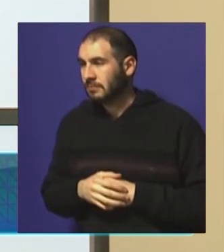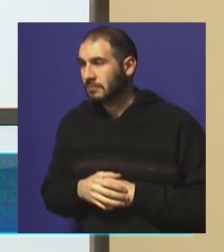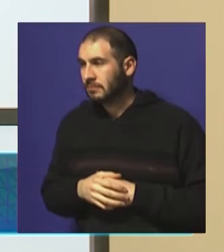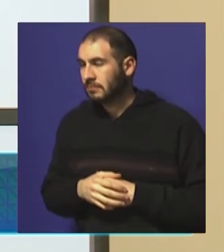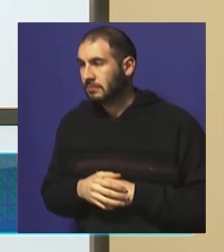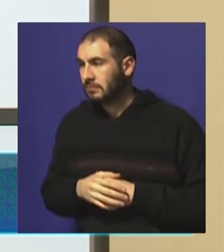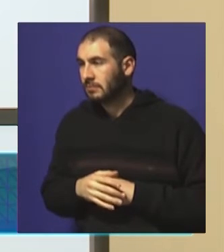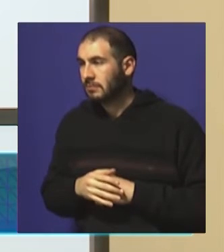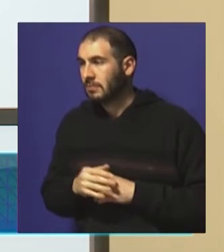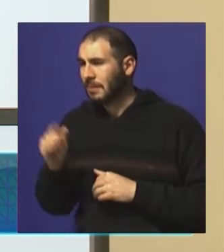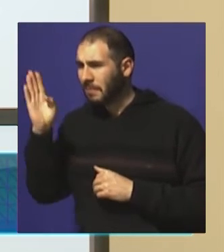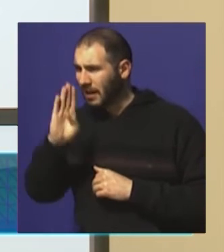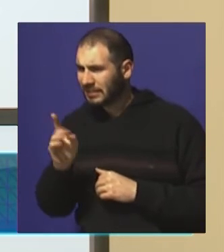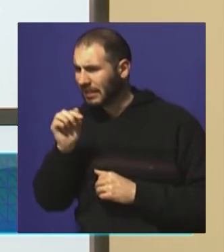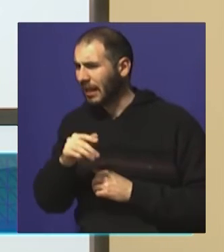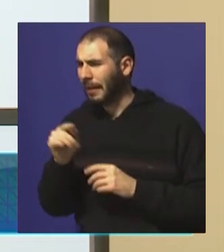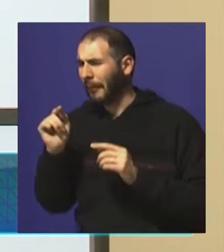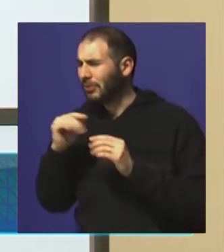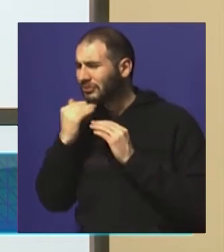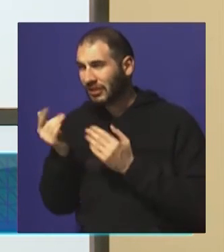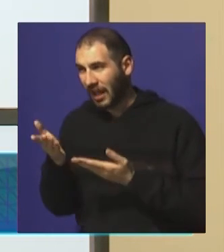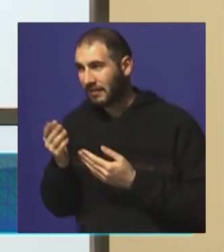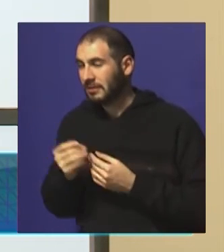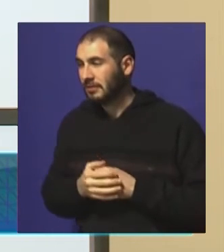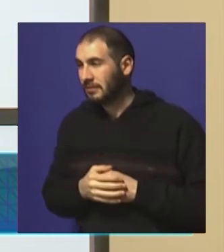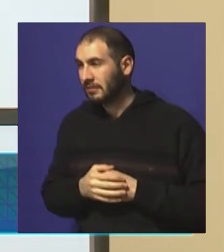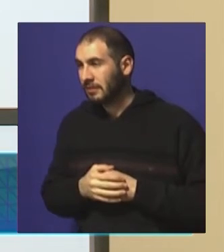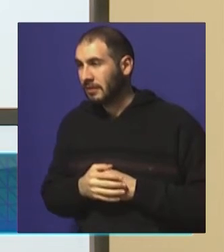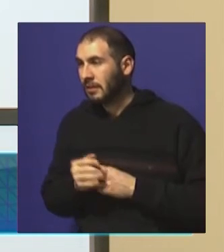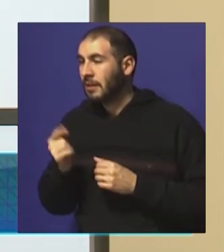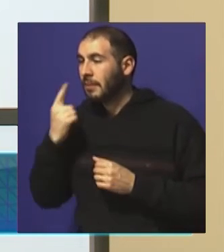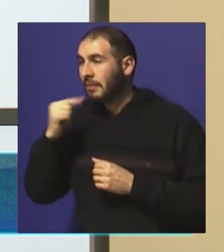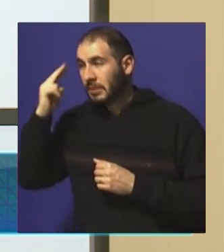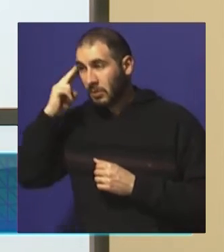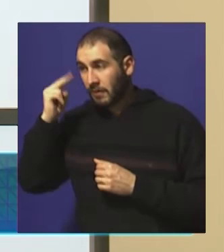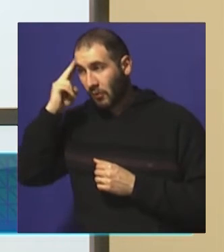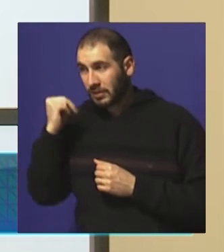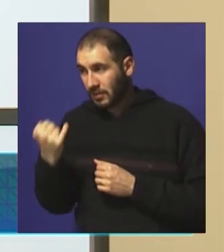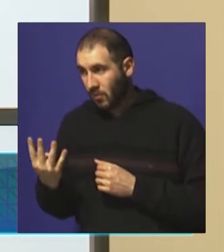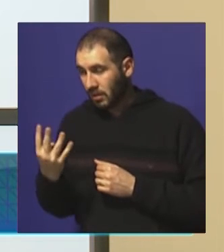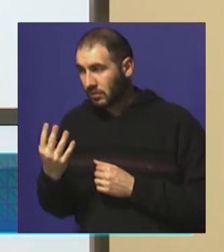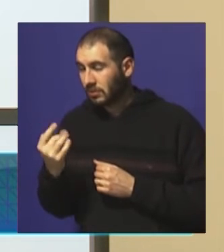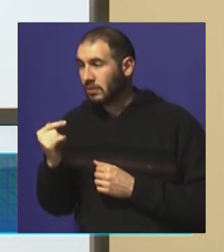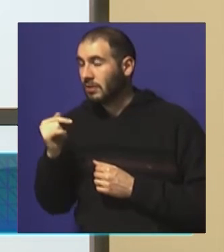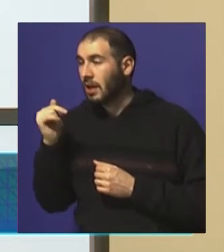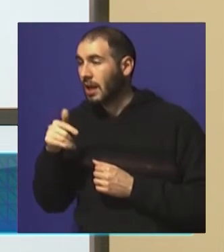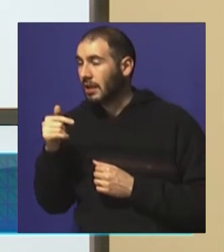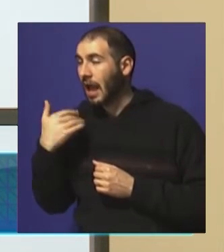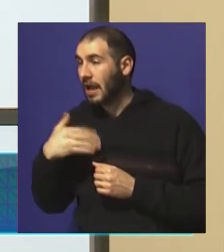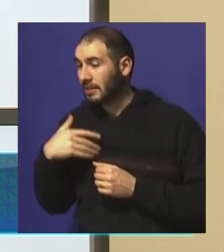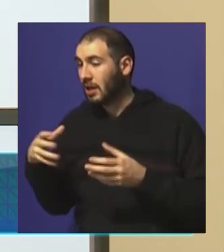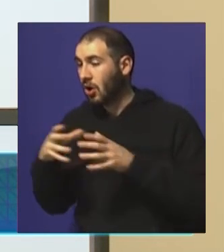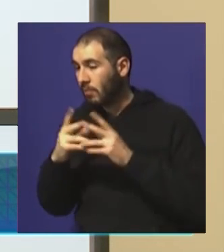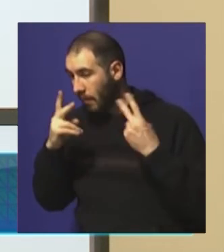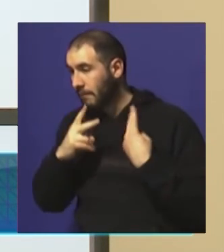No saben lo que era Brasil. Entonces, ¿qué pasó? En el 94, donde va Argentina con un equipo del cual